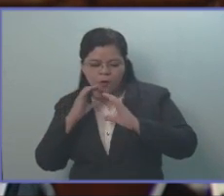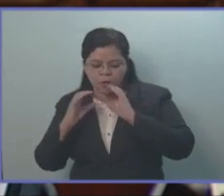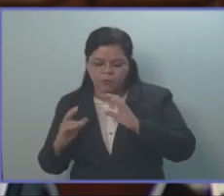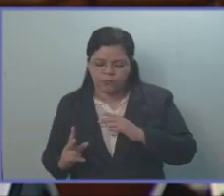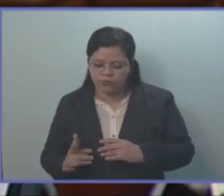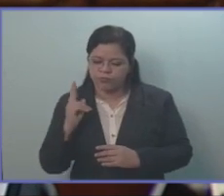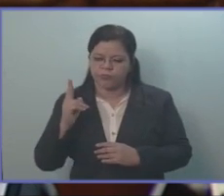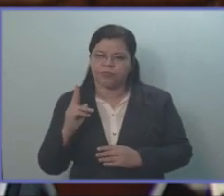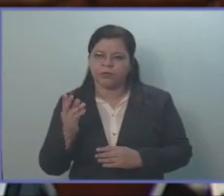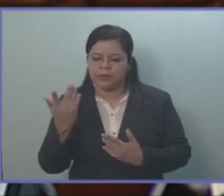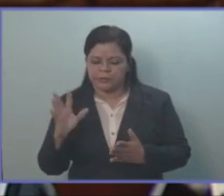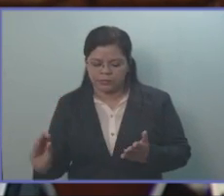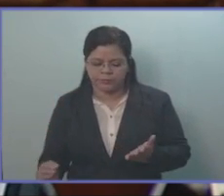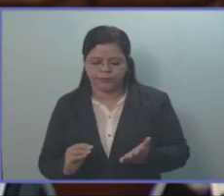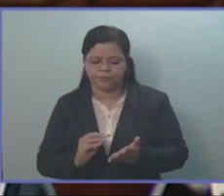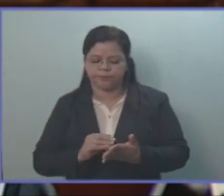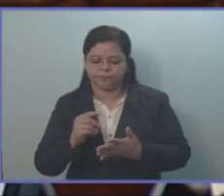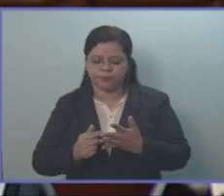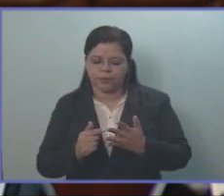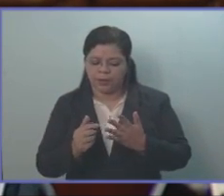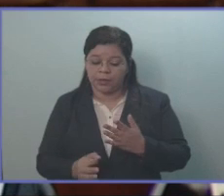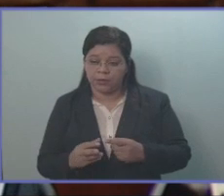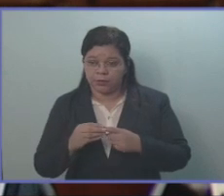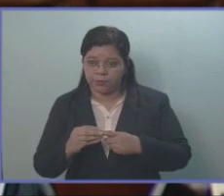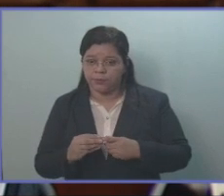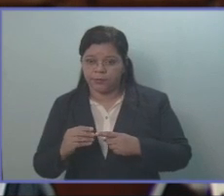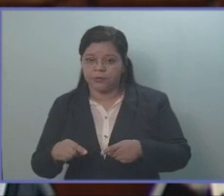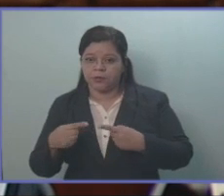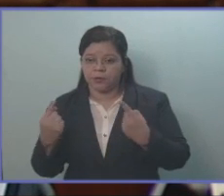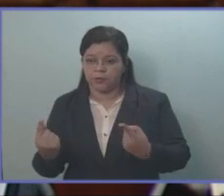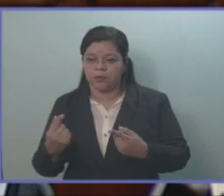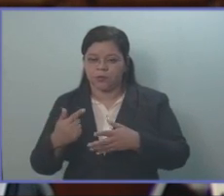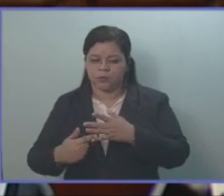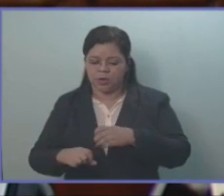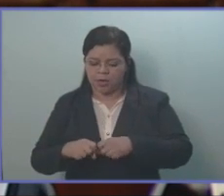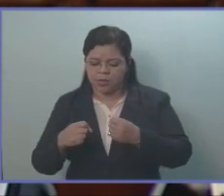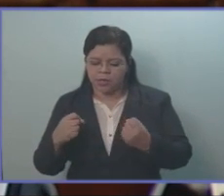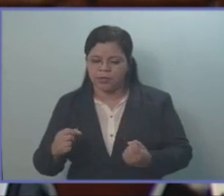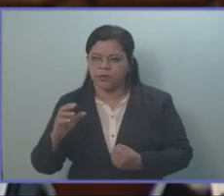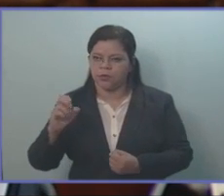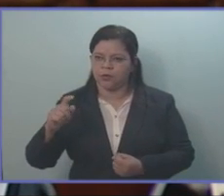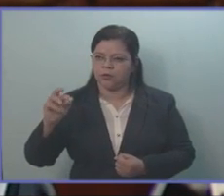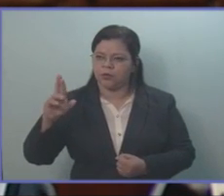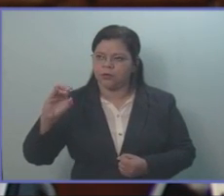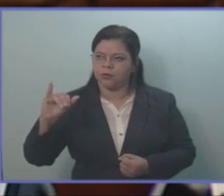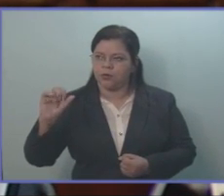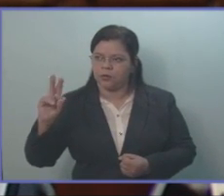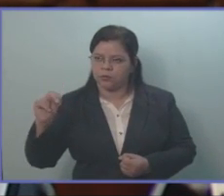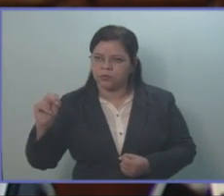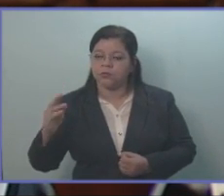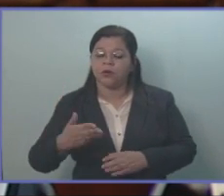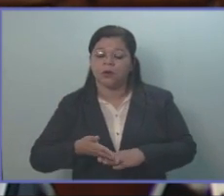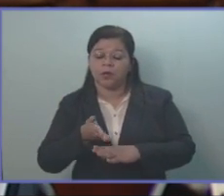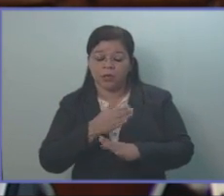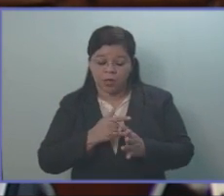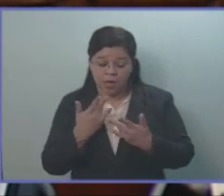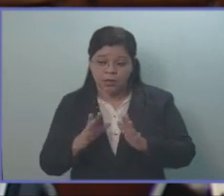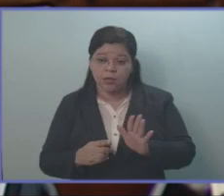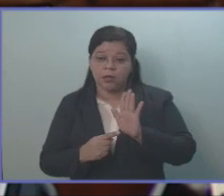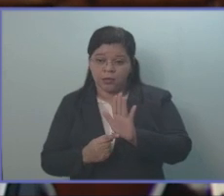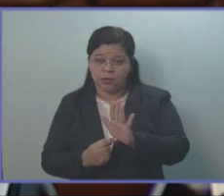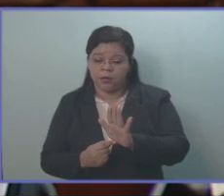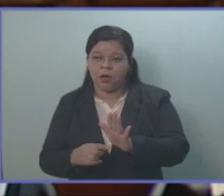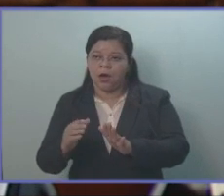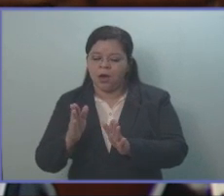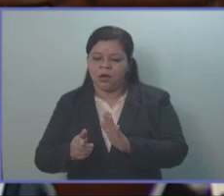telecomunicaciones establecidas en la Ley Especial contra el Delito de Extorsión, que hayan sido o sean presentados a